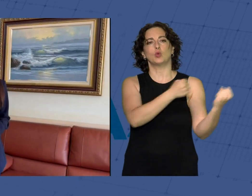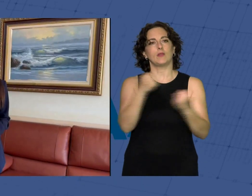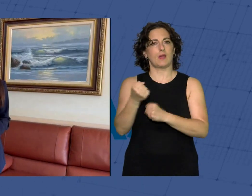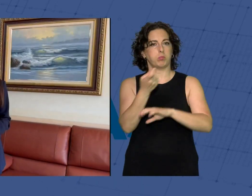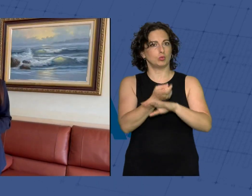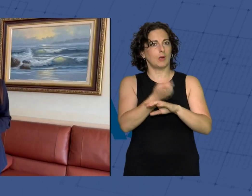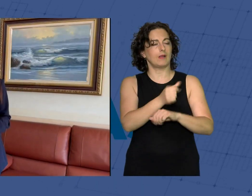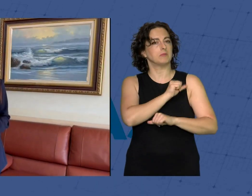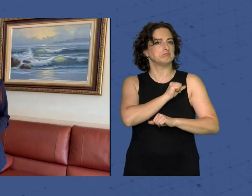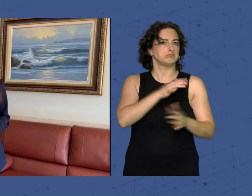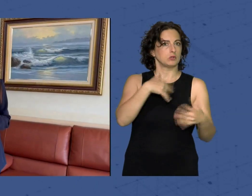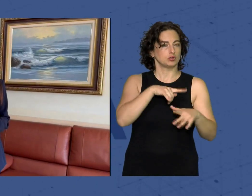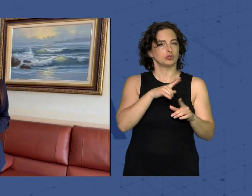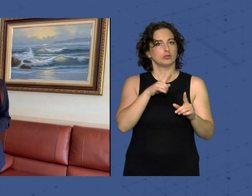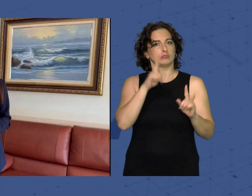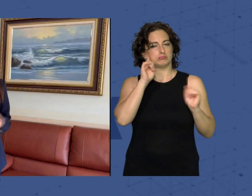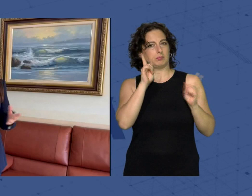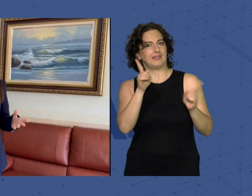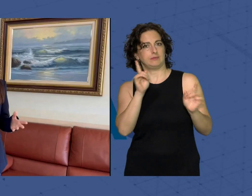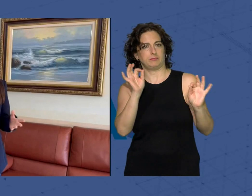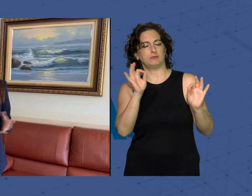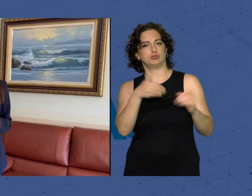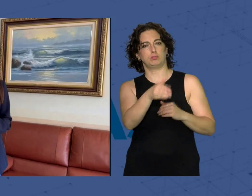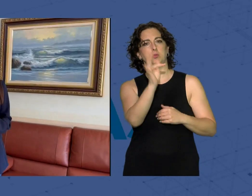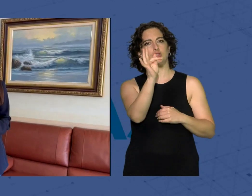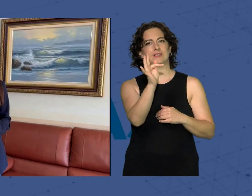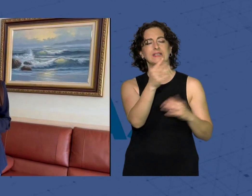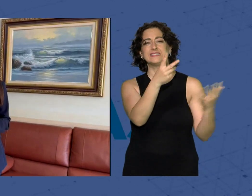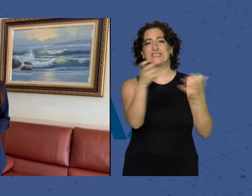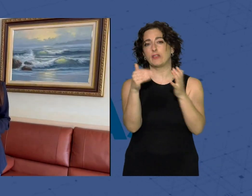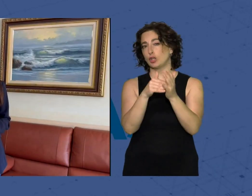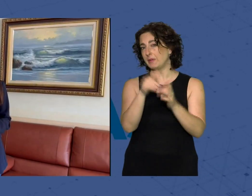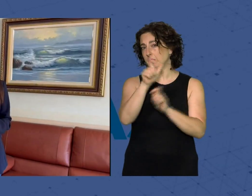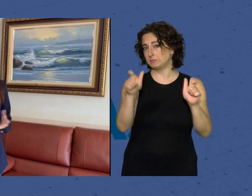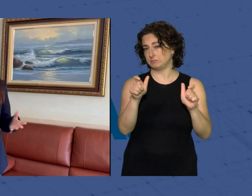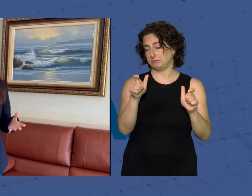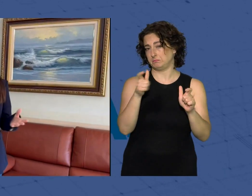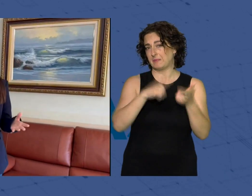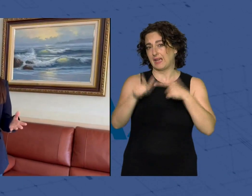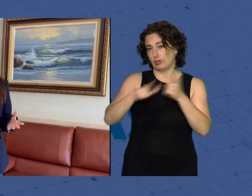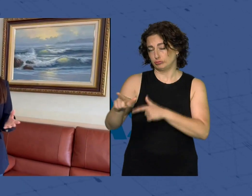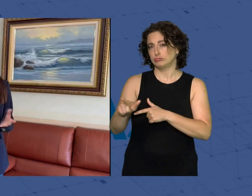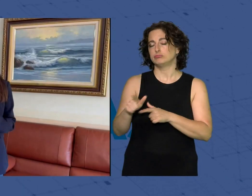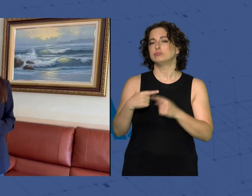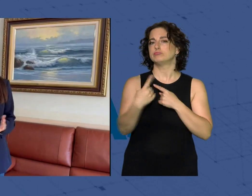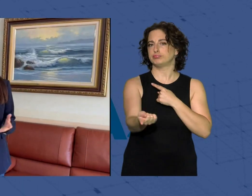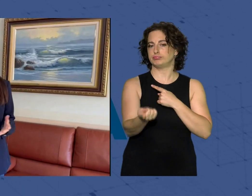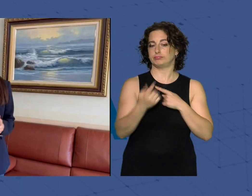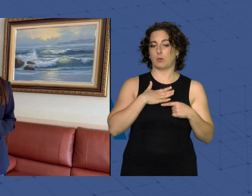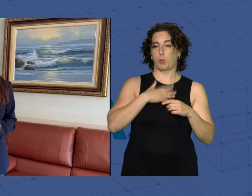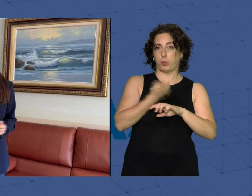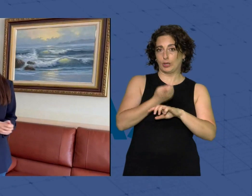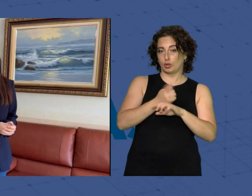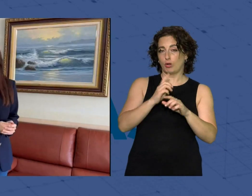expectativa bastante positiva en torno a 700.000 pasajeros harán los desplazamientos desde nuestro puerto